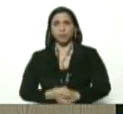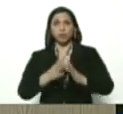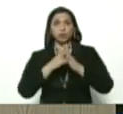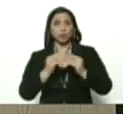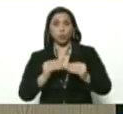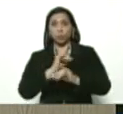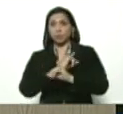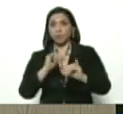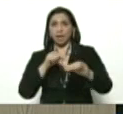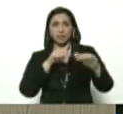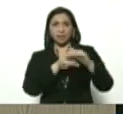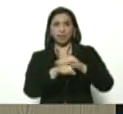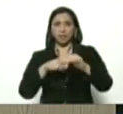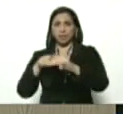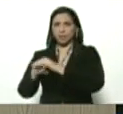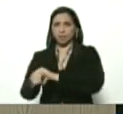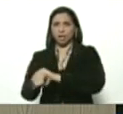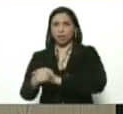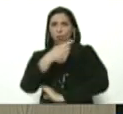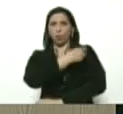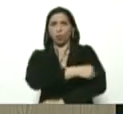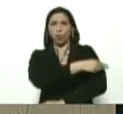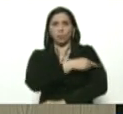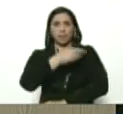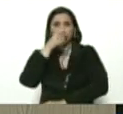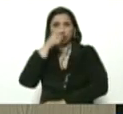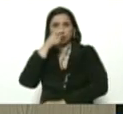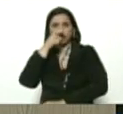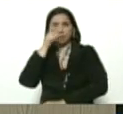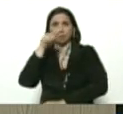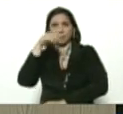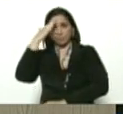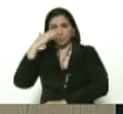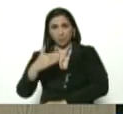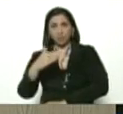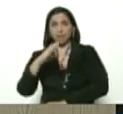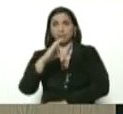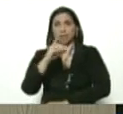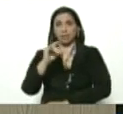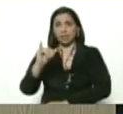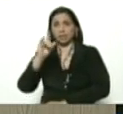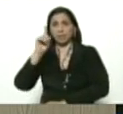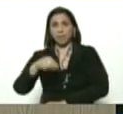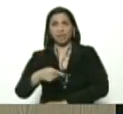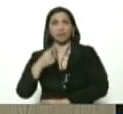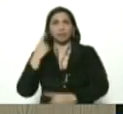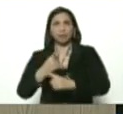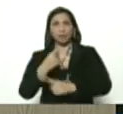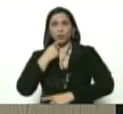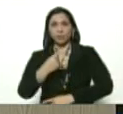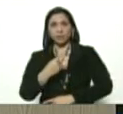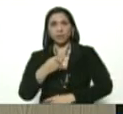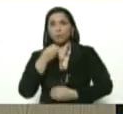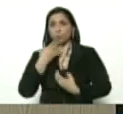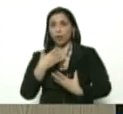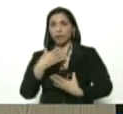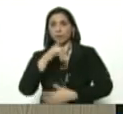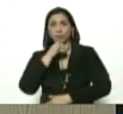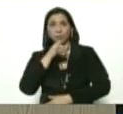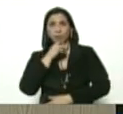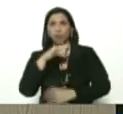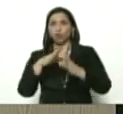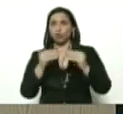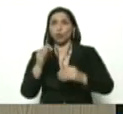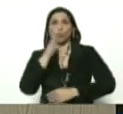están ingresados en hospitales centinela en el hospital militar o en cdi y debo decir como una buena noticia que todos se encuentran asintomáticos